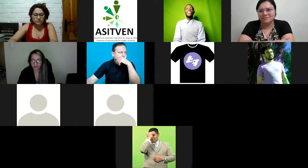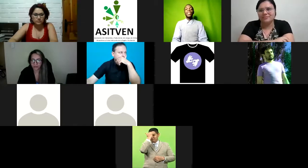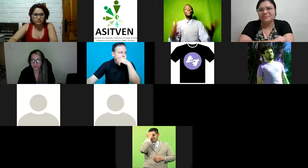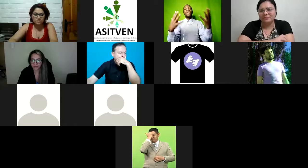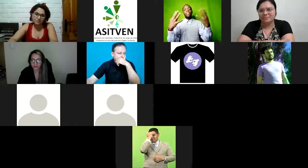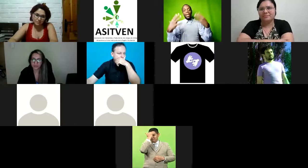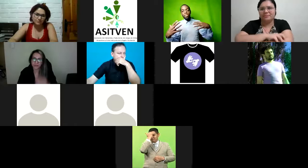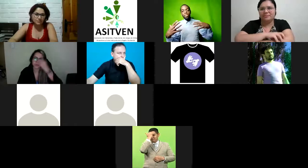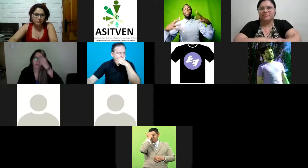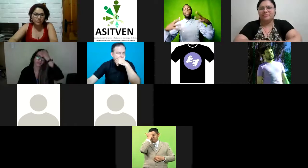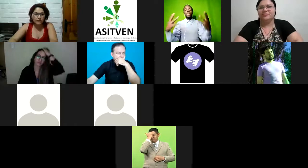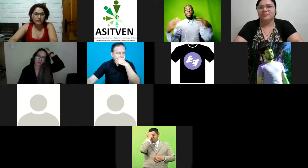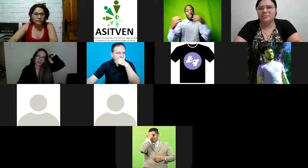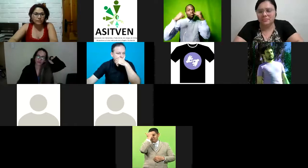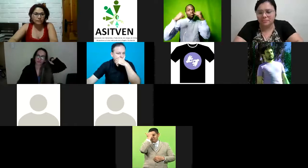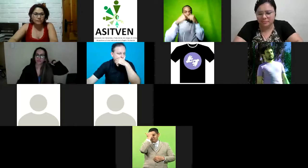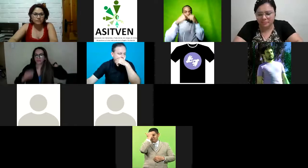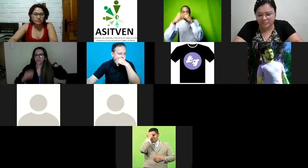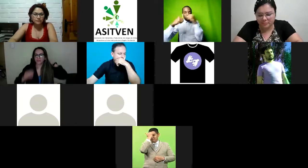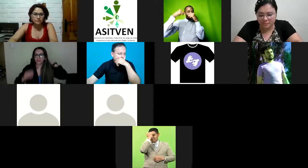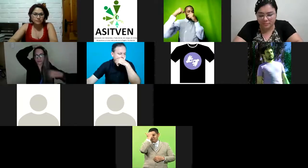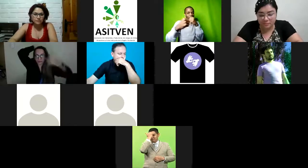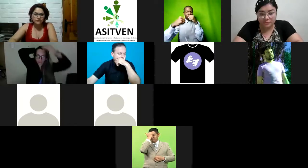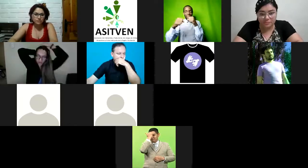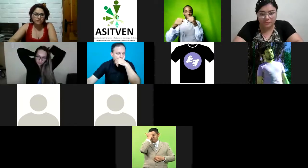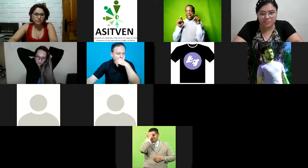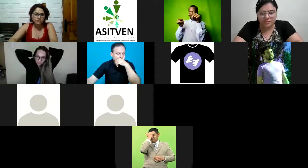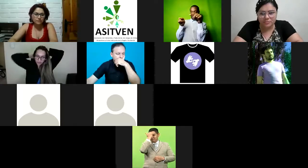se hace una pantomima, una... O